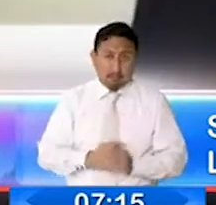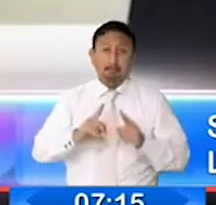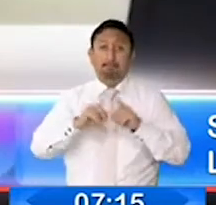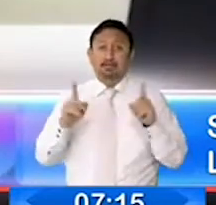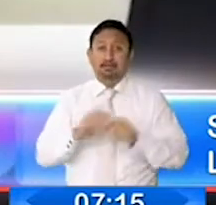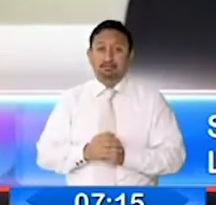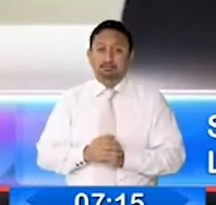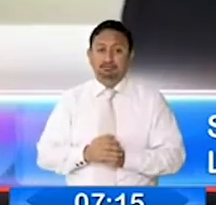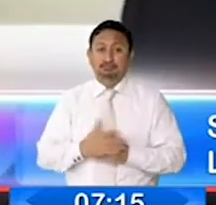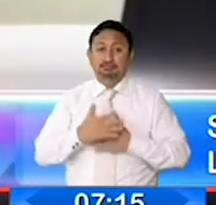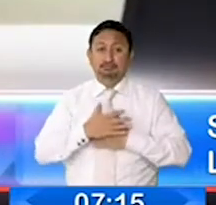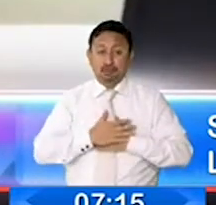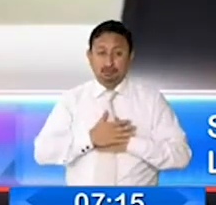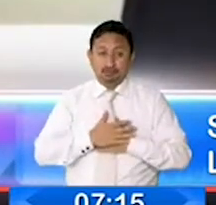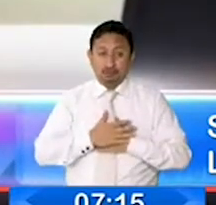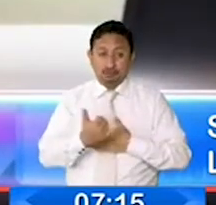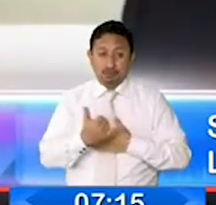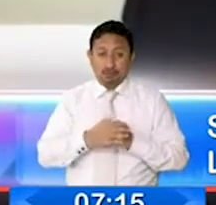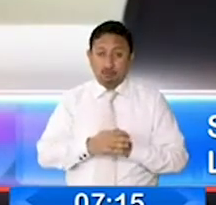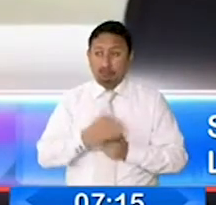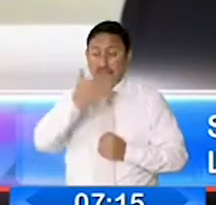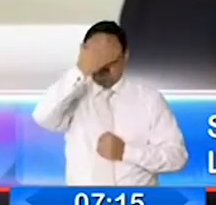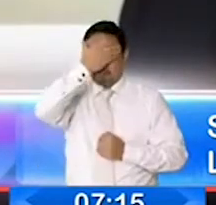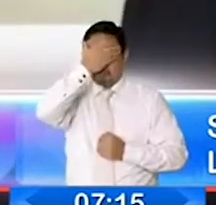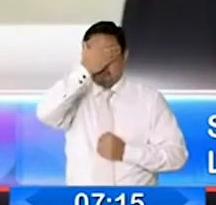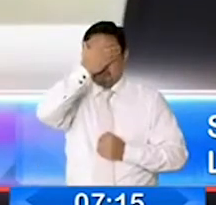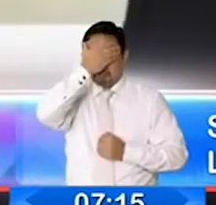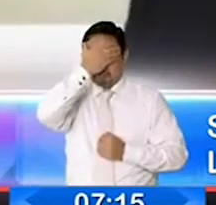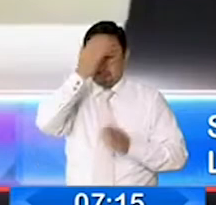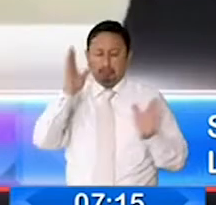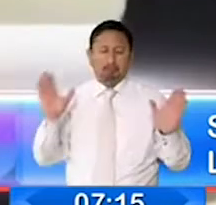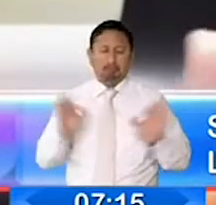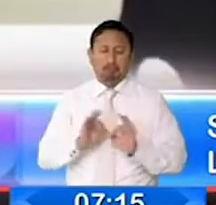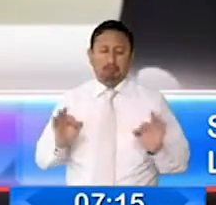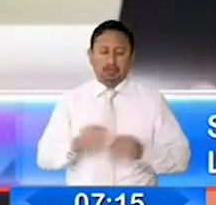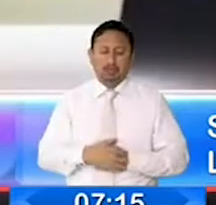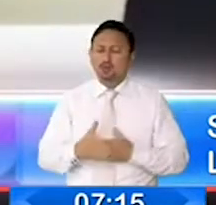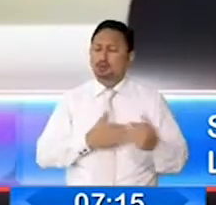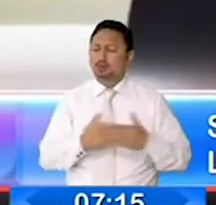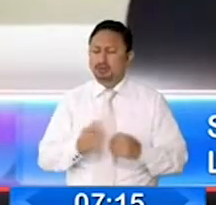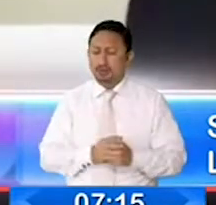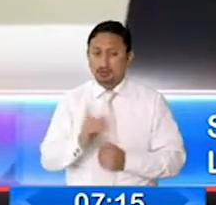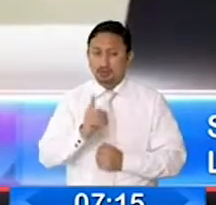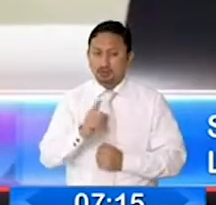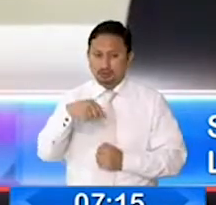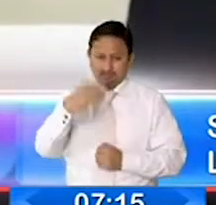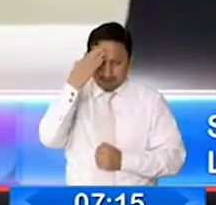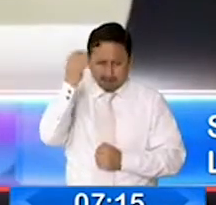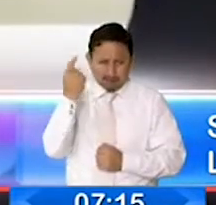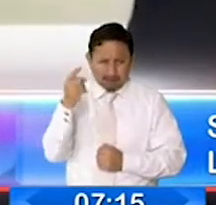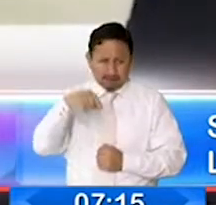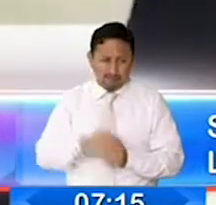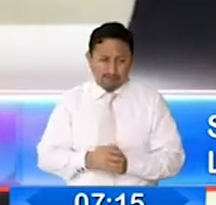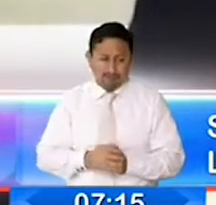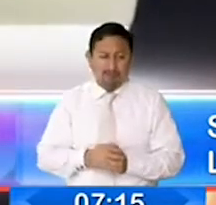embargo, no vamos tampoco a cerrar los ojos, a ponernos una venda. Y claro, estamos muy, muy conscientes de